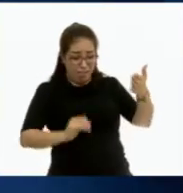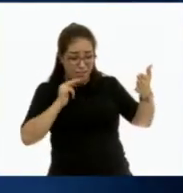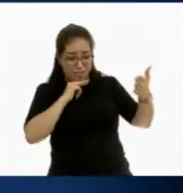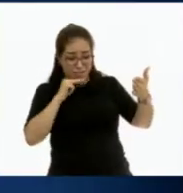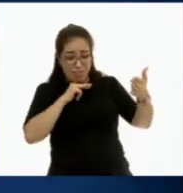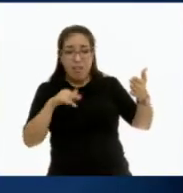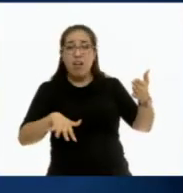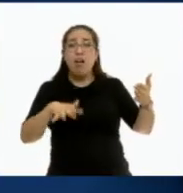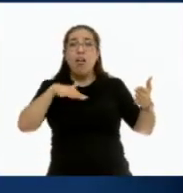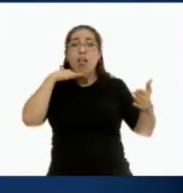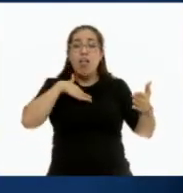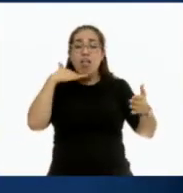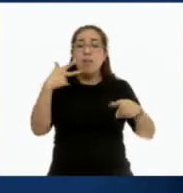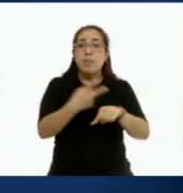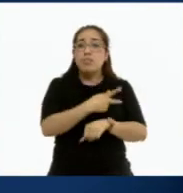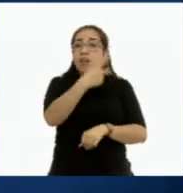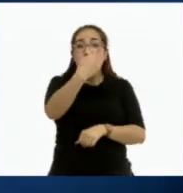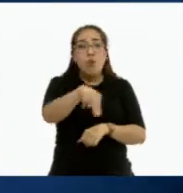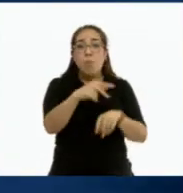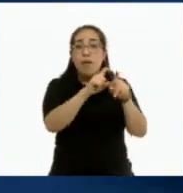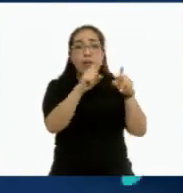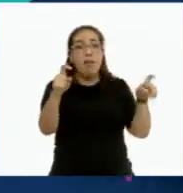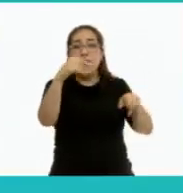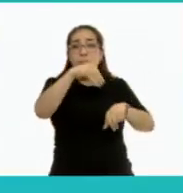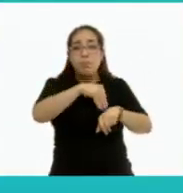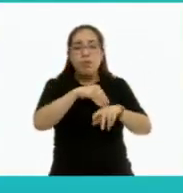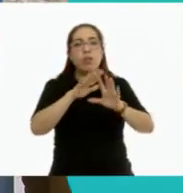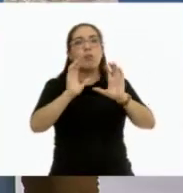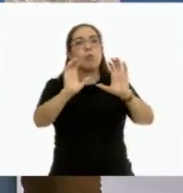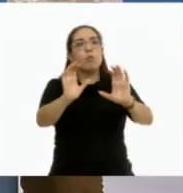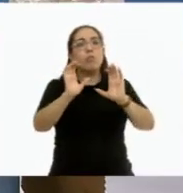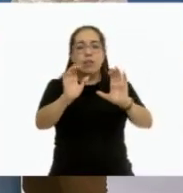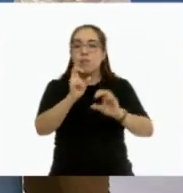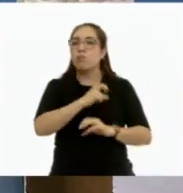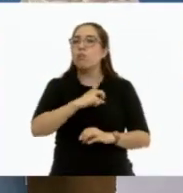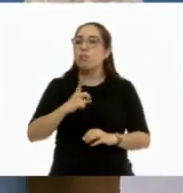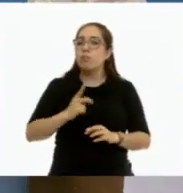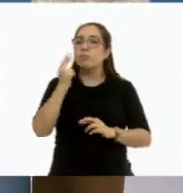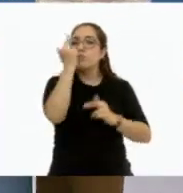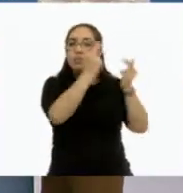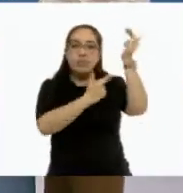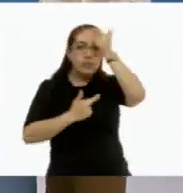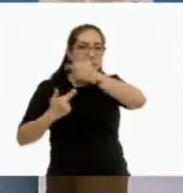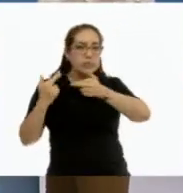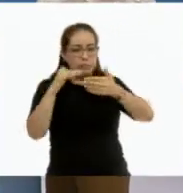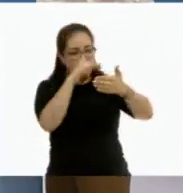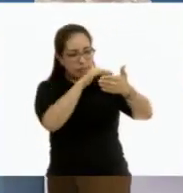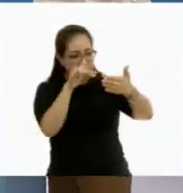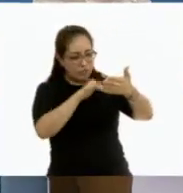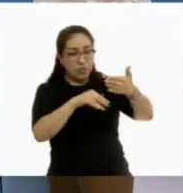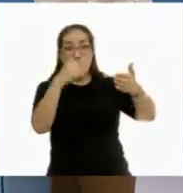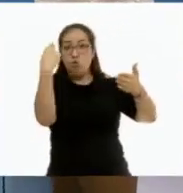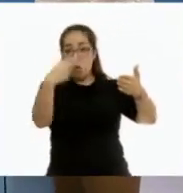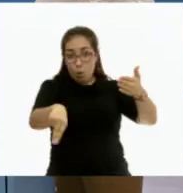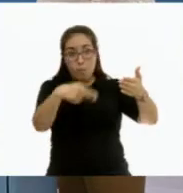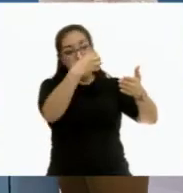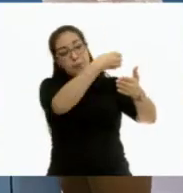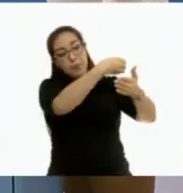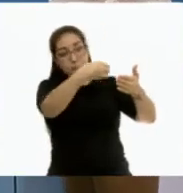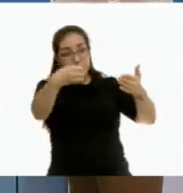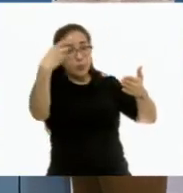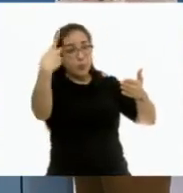la prueba o en el examen. Entonces tienes que revisar muy bien que hayas escrito tu nombre, que hayas contestado todas